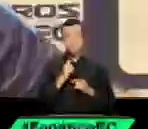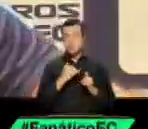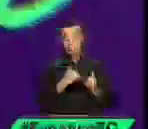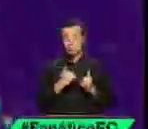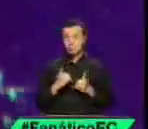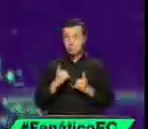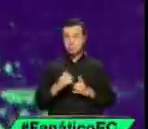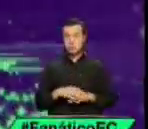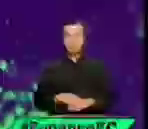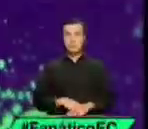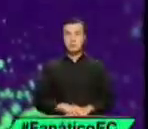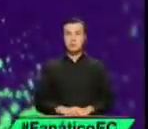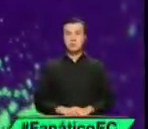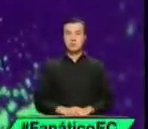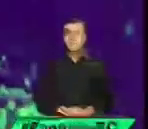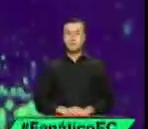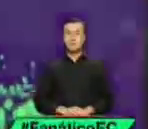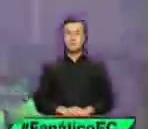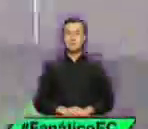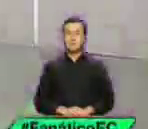partidos.